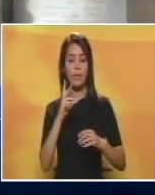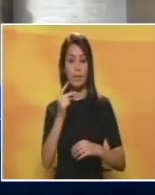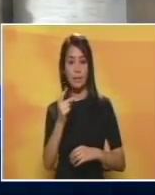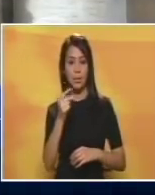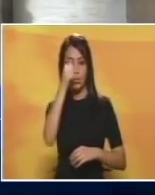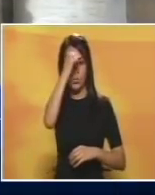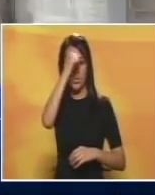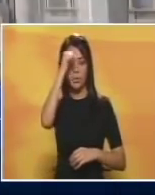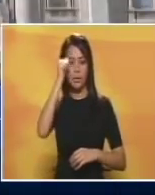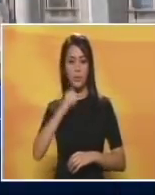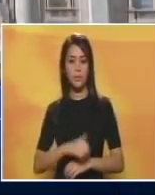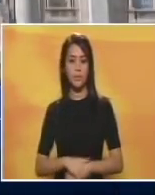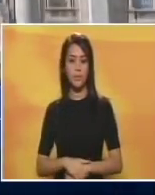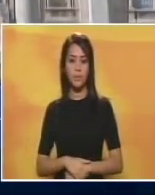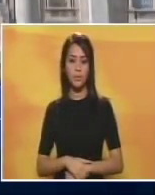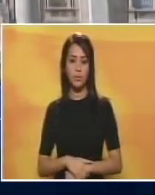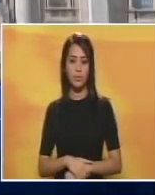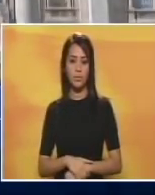de Pascua.